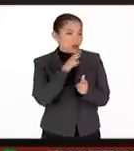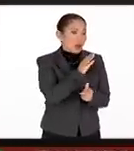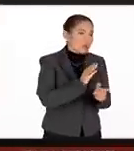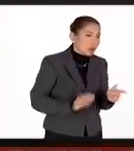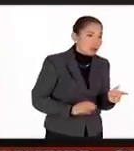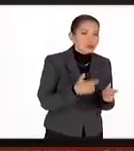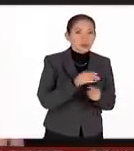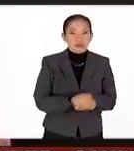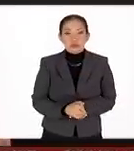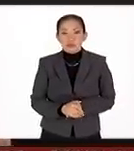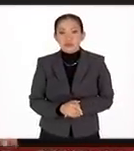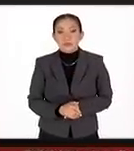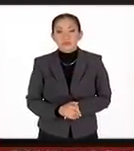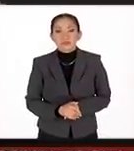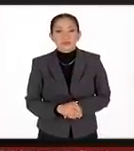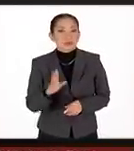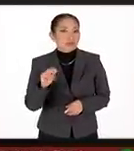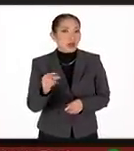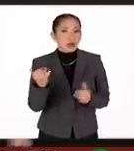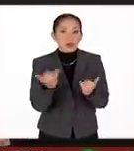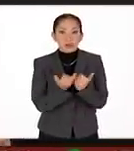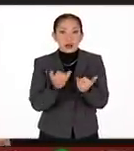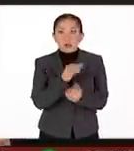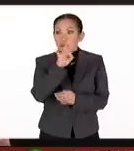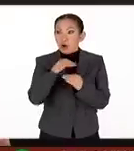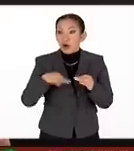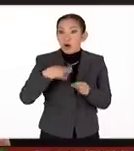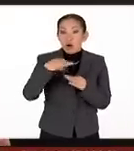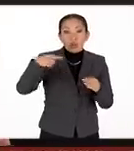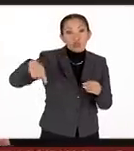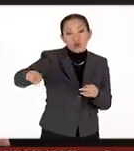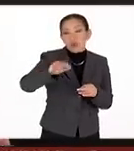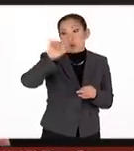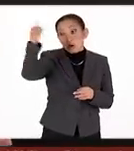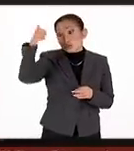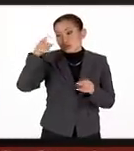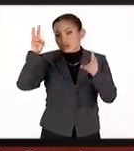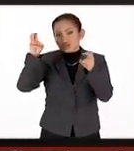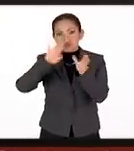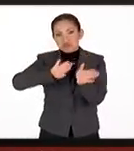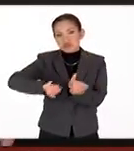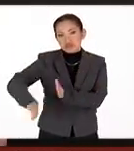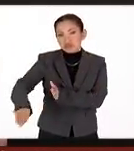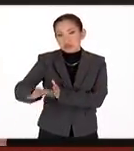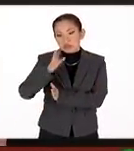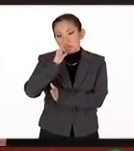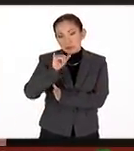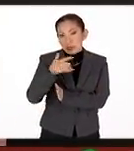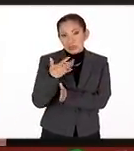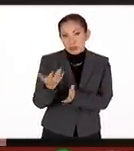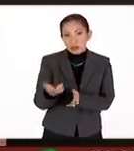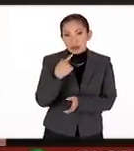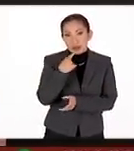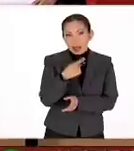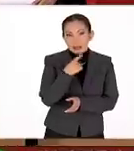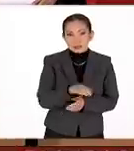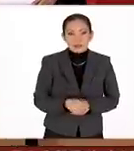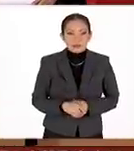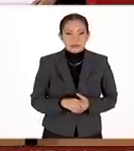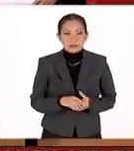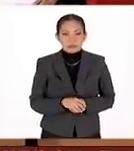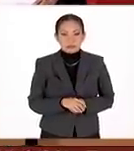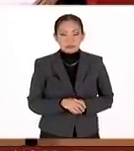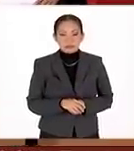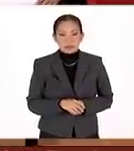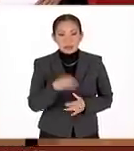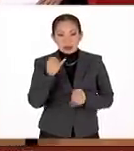candidatos no así a las todas aquellas cuestiones que quedan fuera de nuestro ámbito son las que no se presentan como quejas o impugnaciones